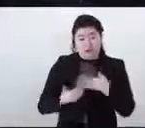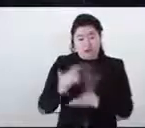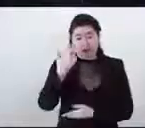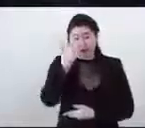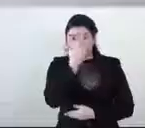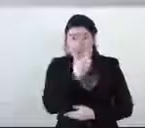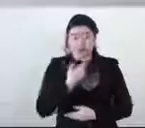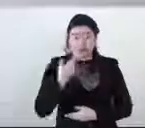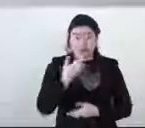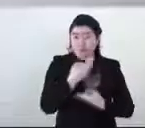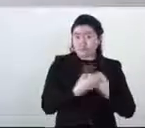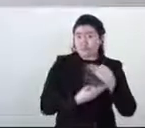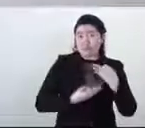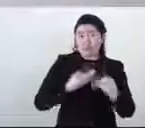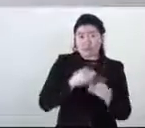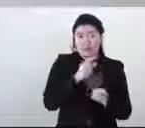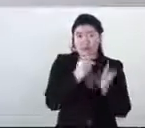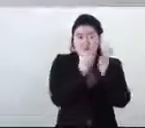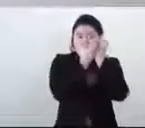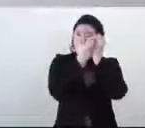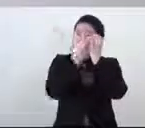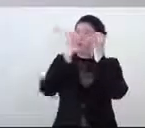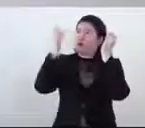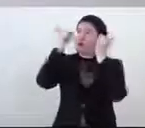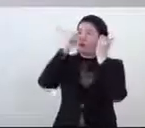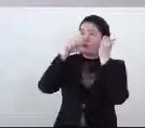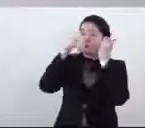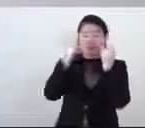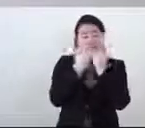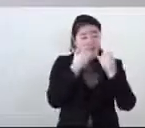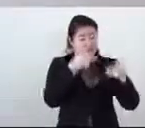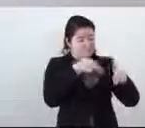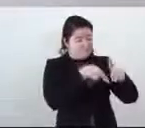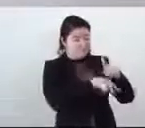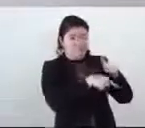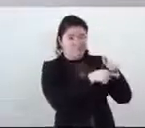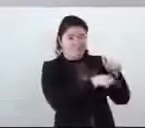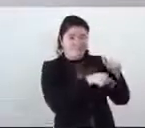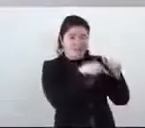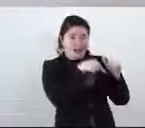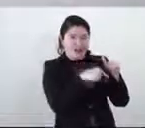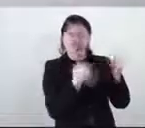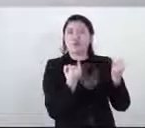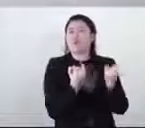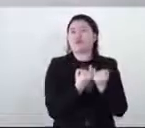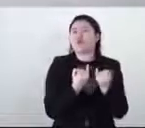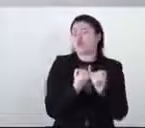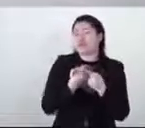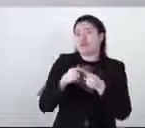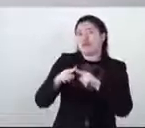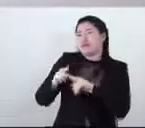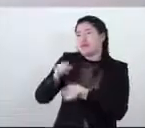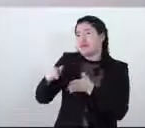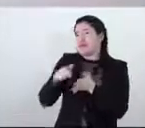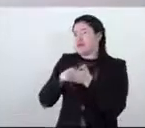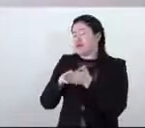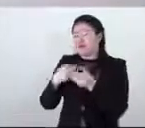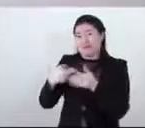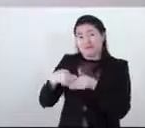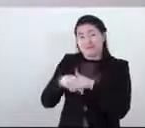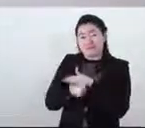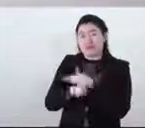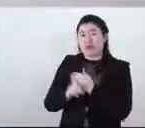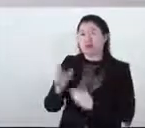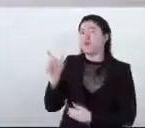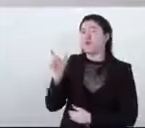revisiones del tramo elevado del túnel, así como de otras del metro será presentada